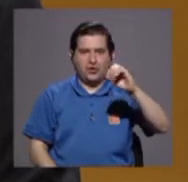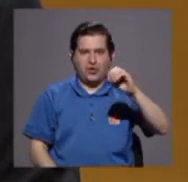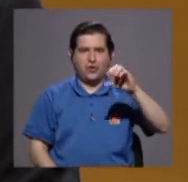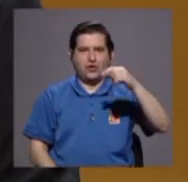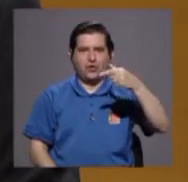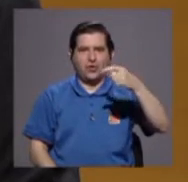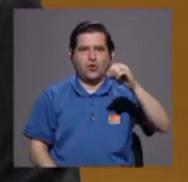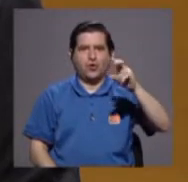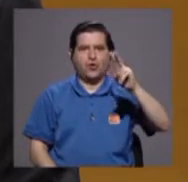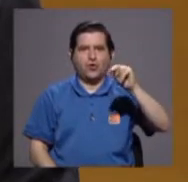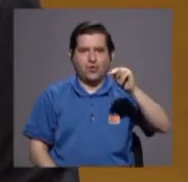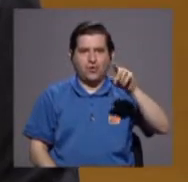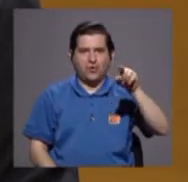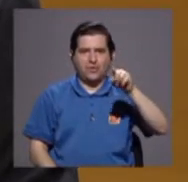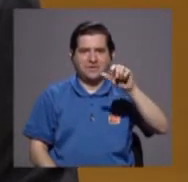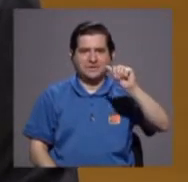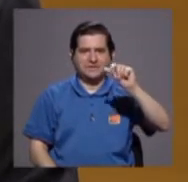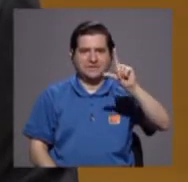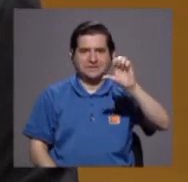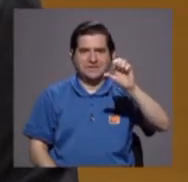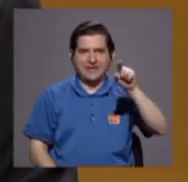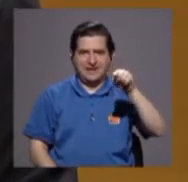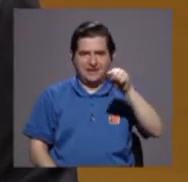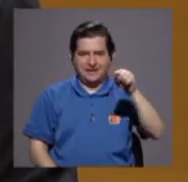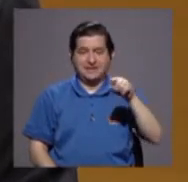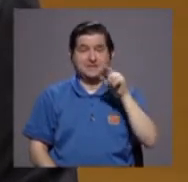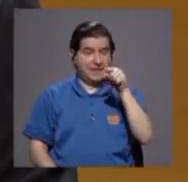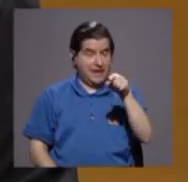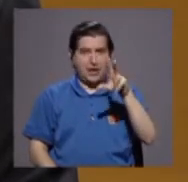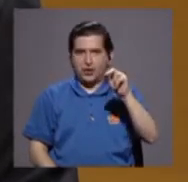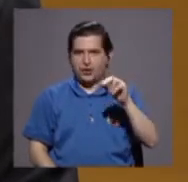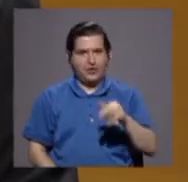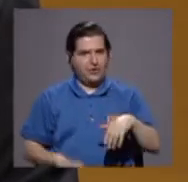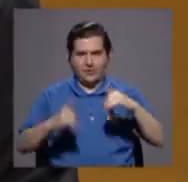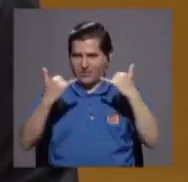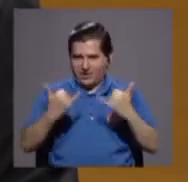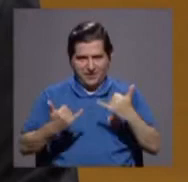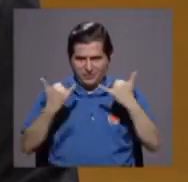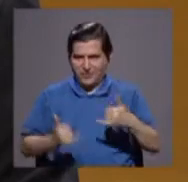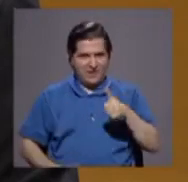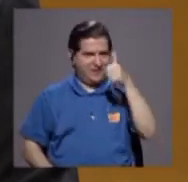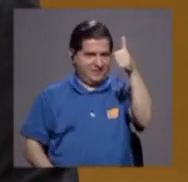está en Alajuela, sino en Tokio. Y nos estaba contando